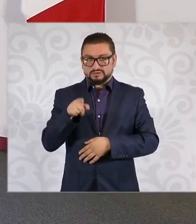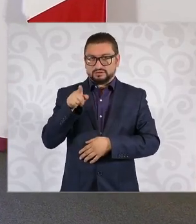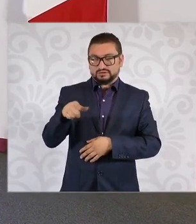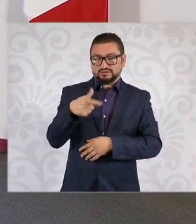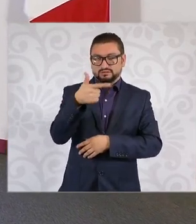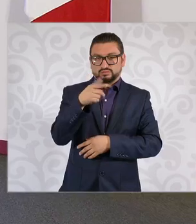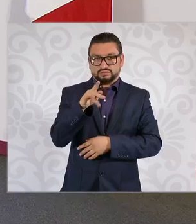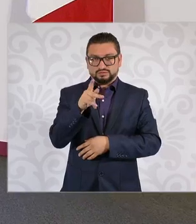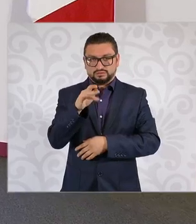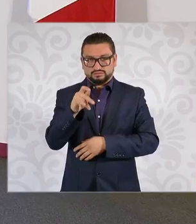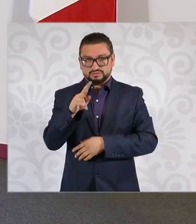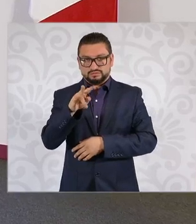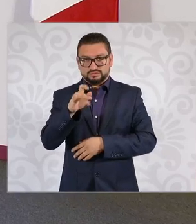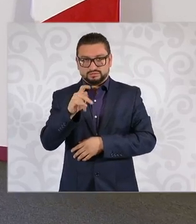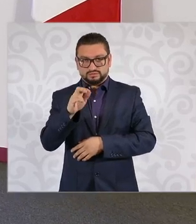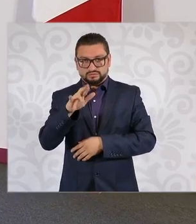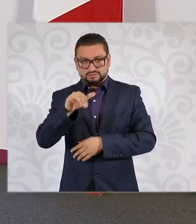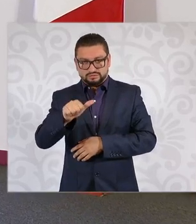Victoria.